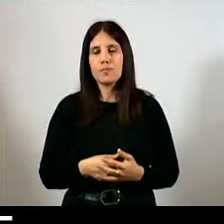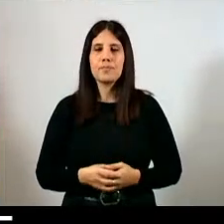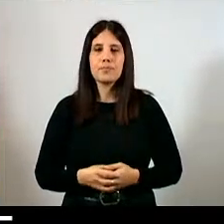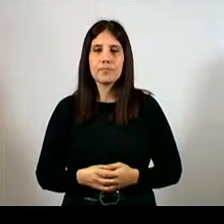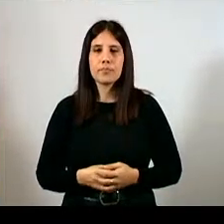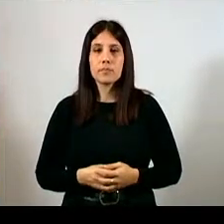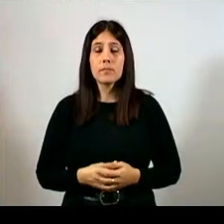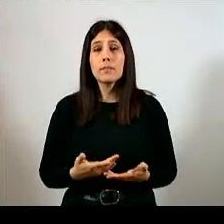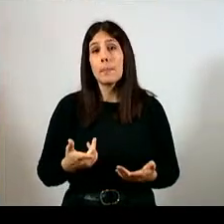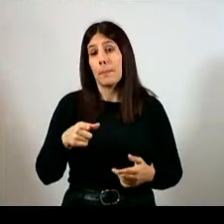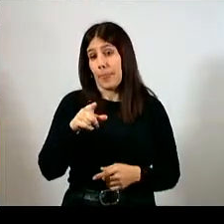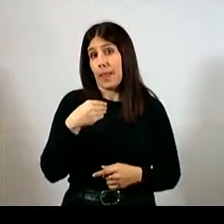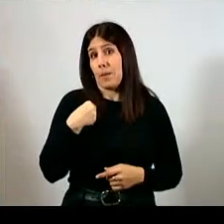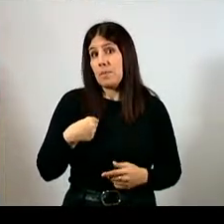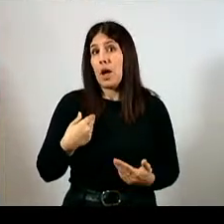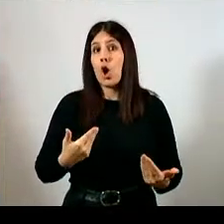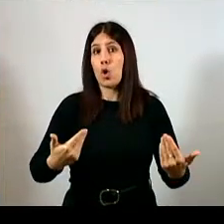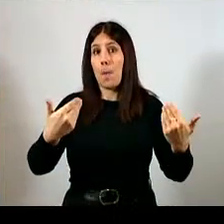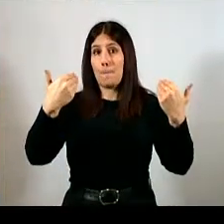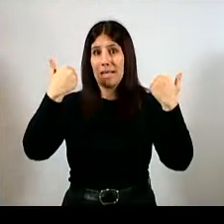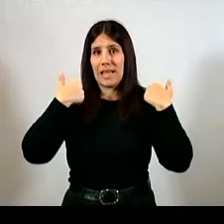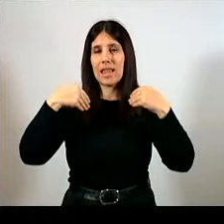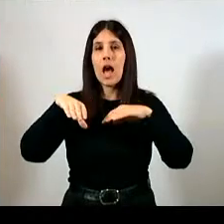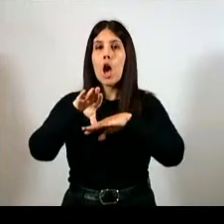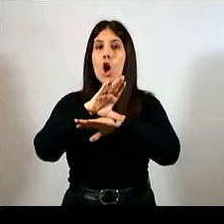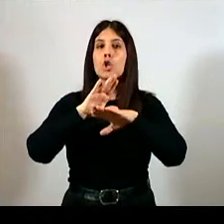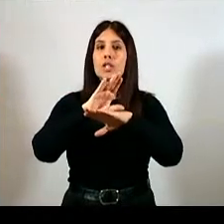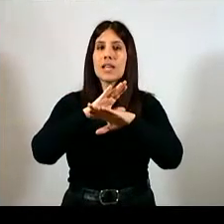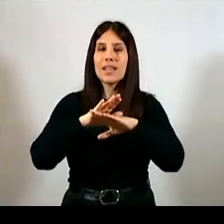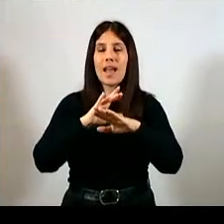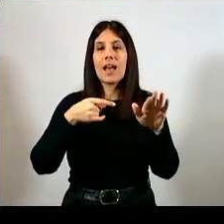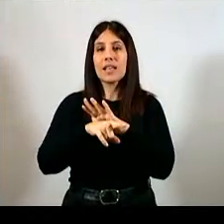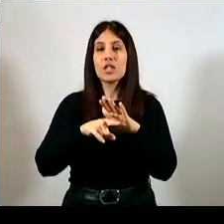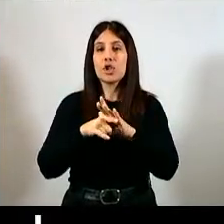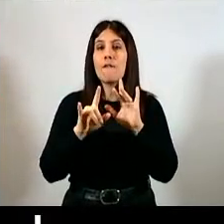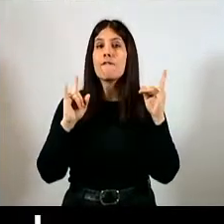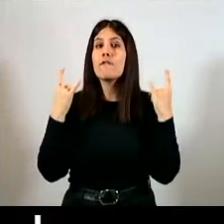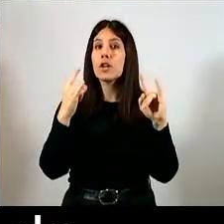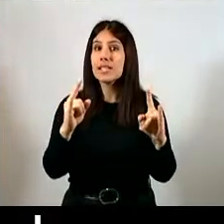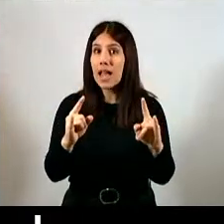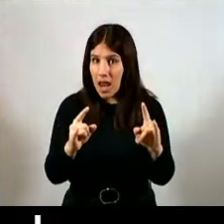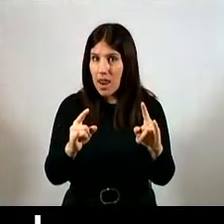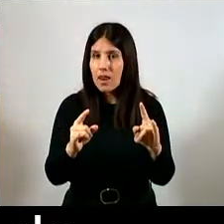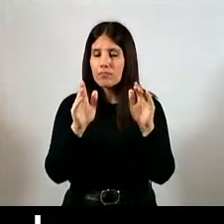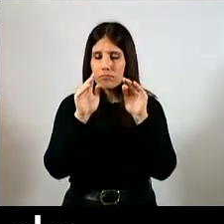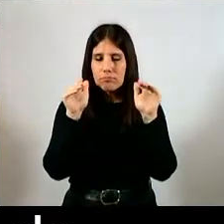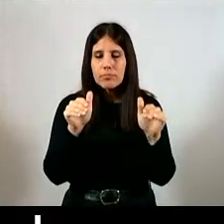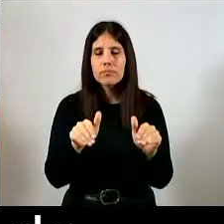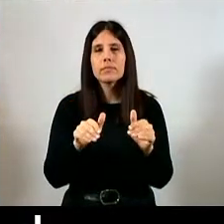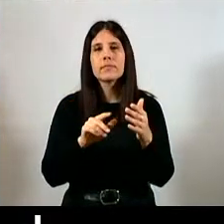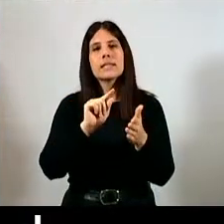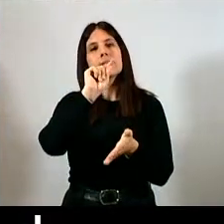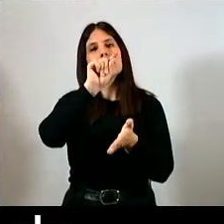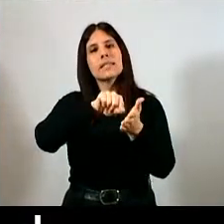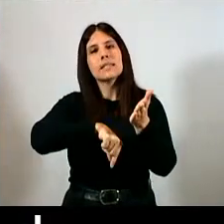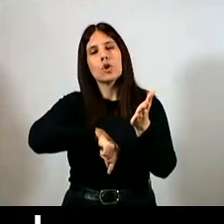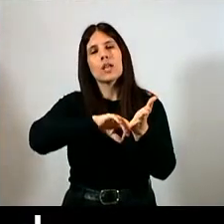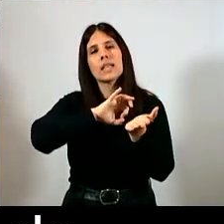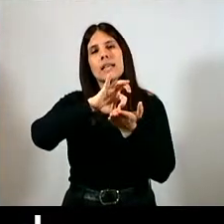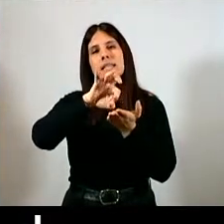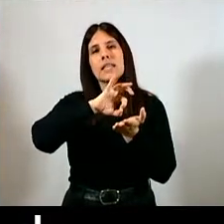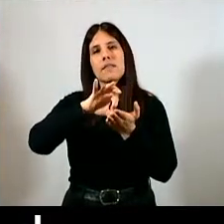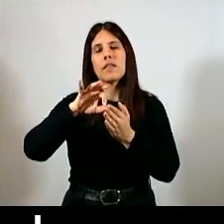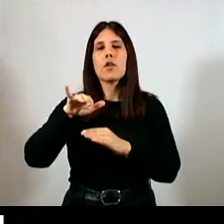a las competencias ahora de la Consejería de Gestión Forestal, hemos aprobado la contratación del servicio de un